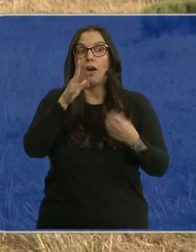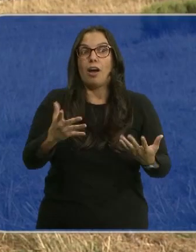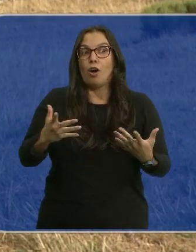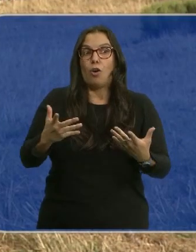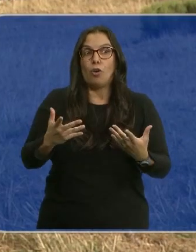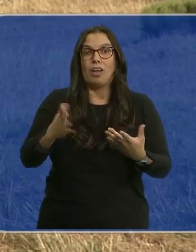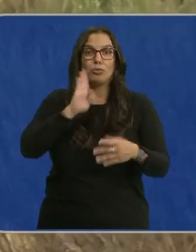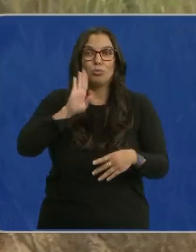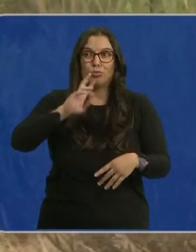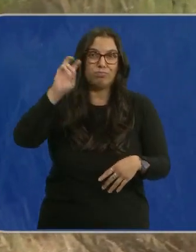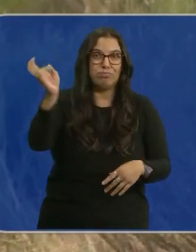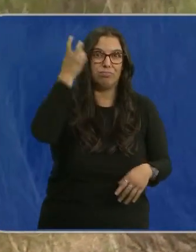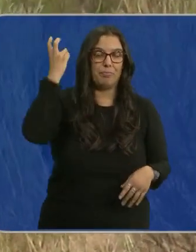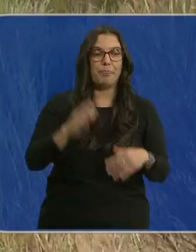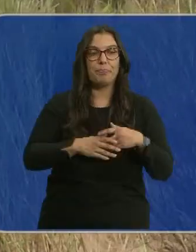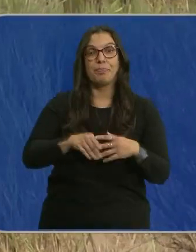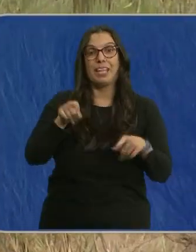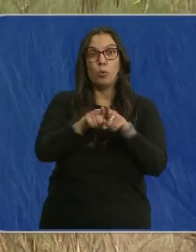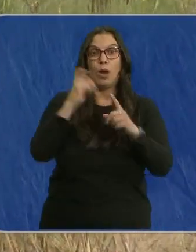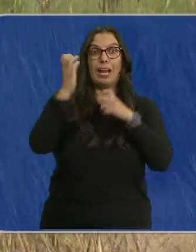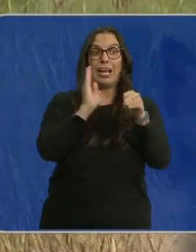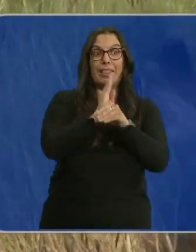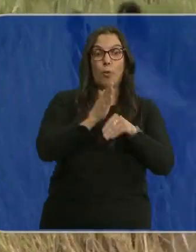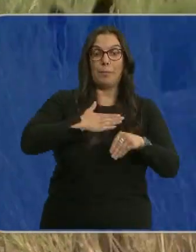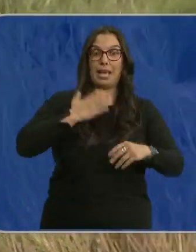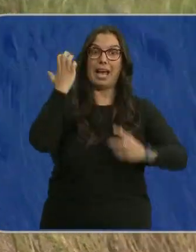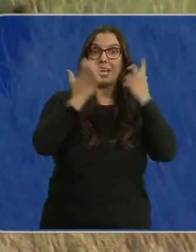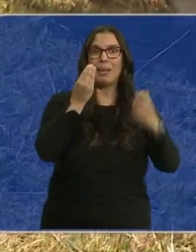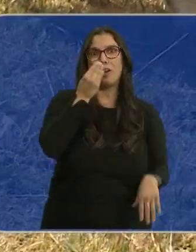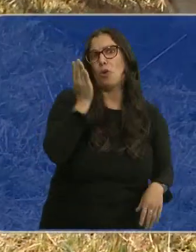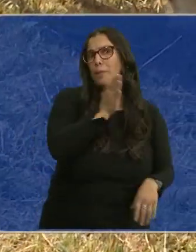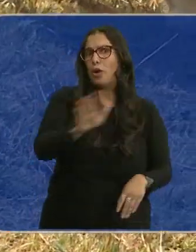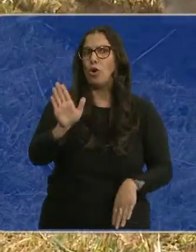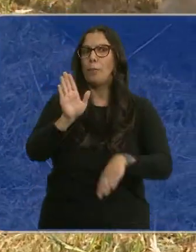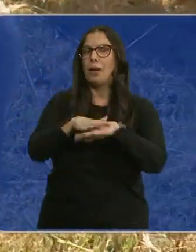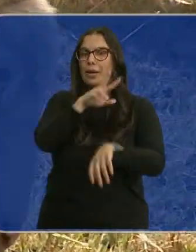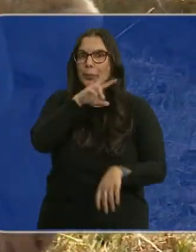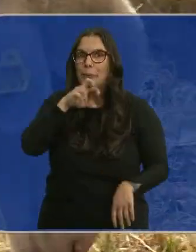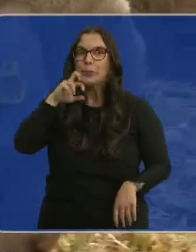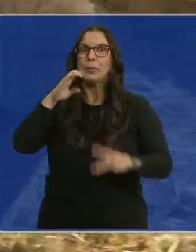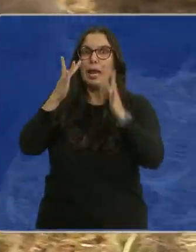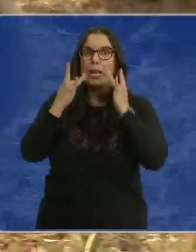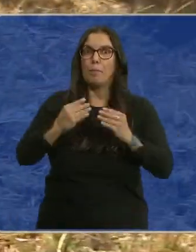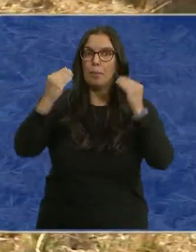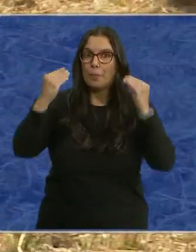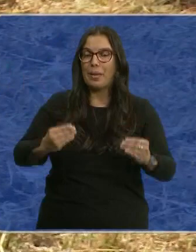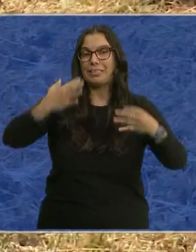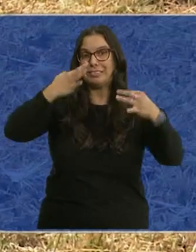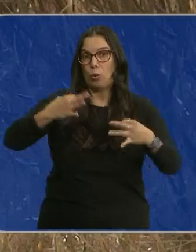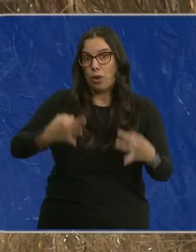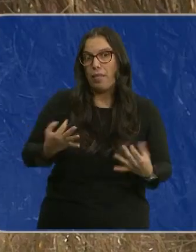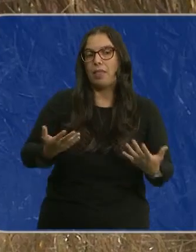pues, está todo muy sucio. José Manuel, como otros ganaderos, defiende que sus animales son la mejor herramienta para mantener el campo limpio y